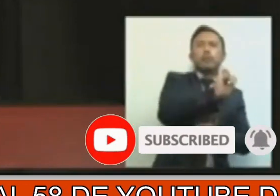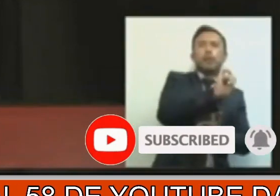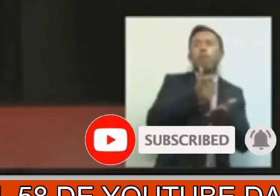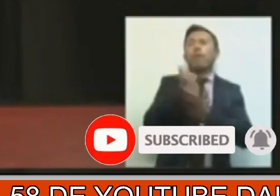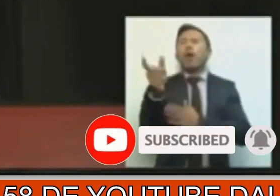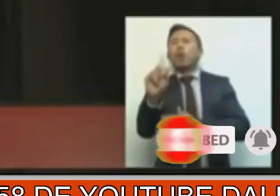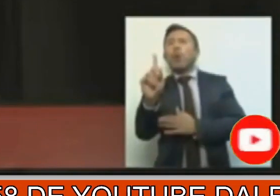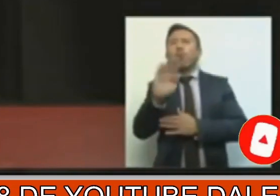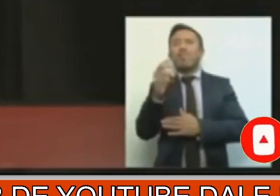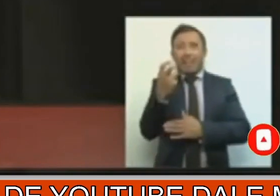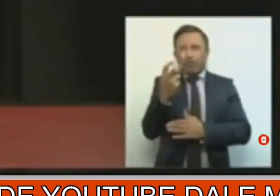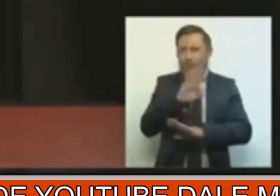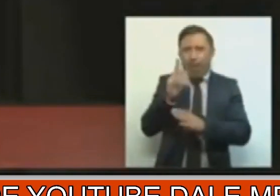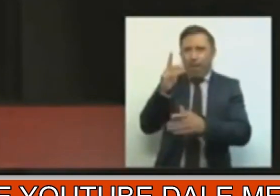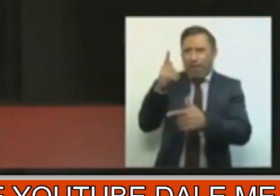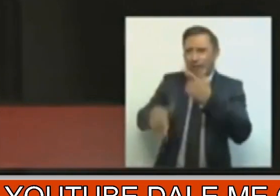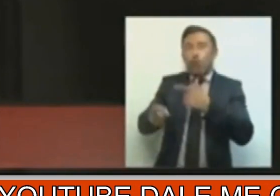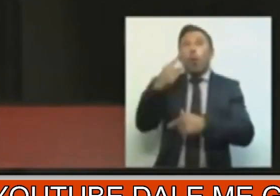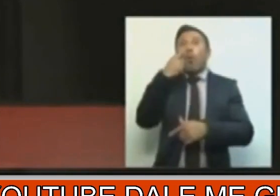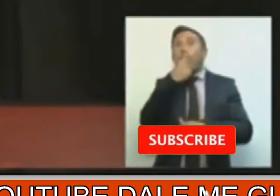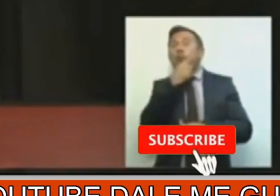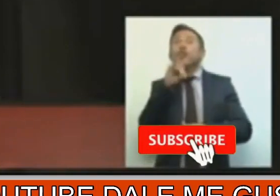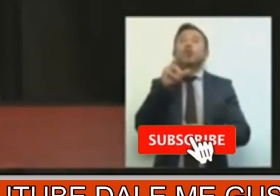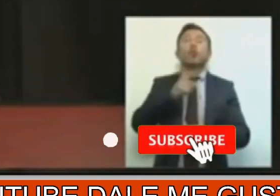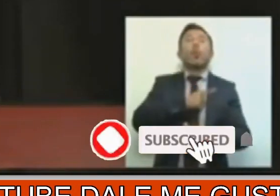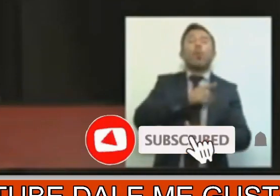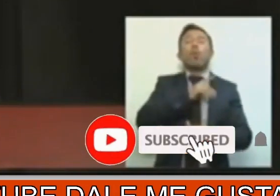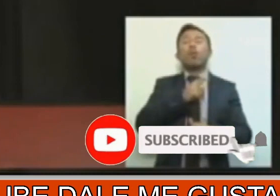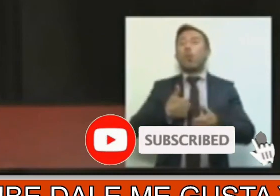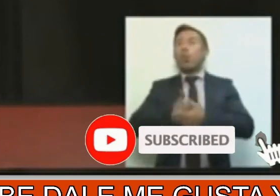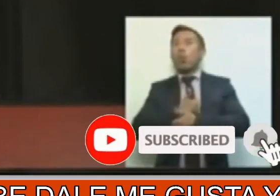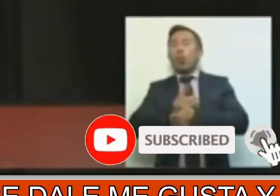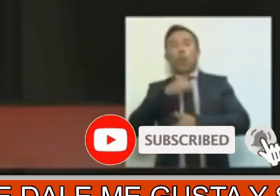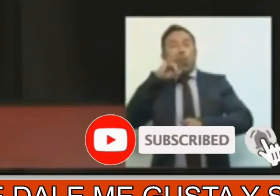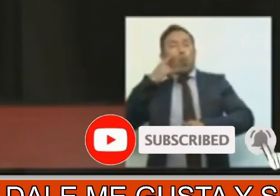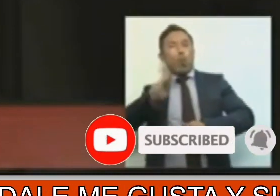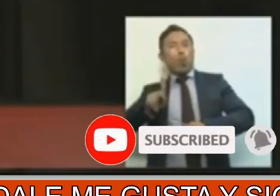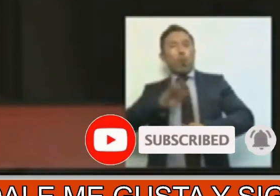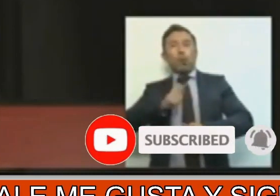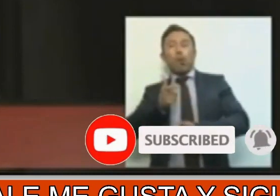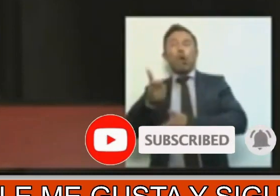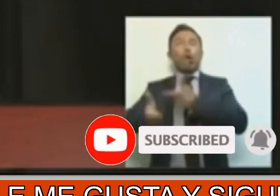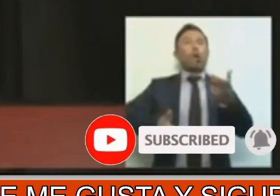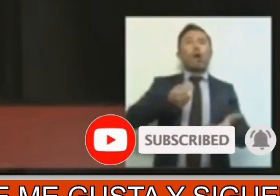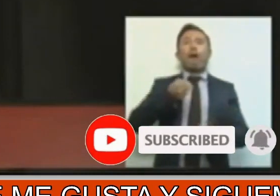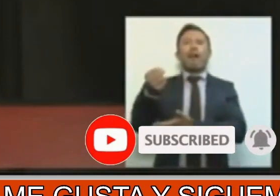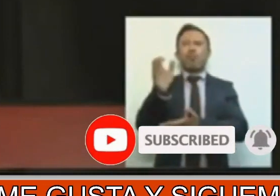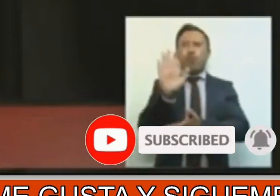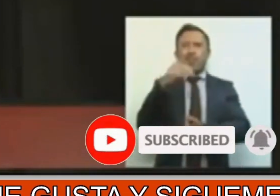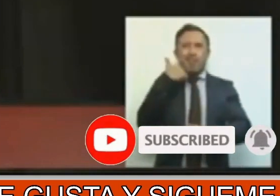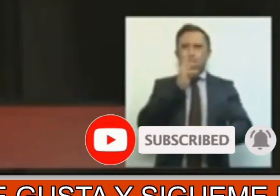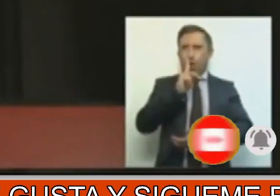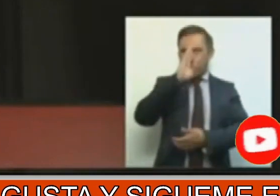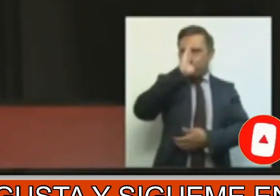se quiere evitar, el manejo discrecional, el manejo oscuro. Queremos el manejo directo. Y por lo que dijo la